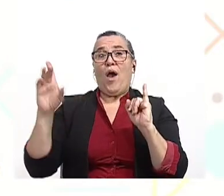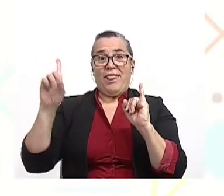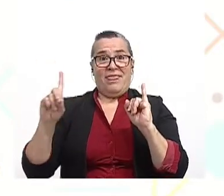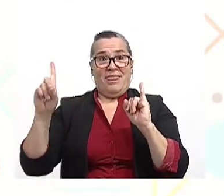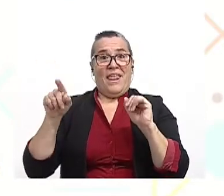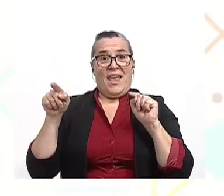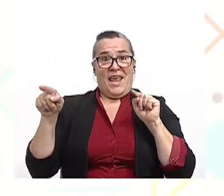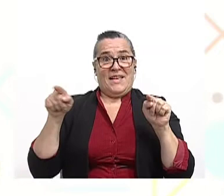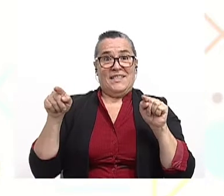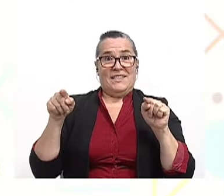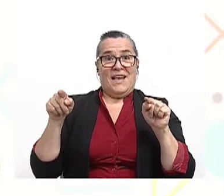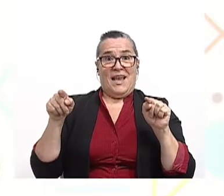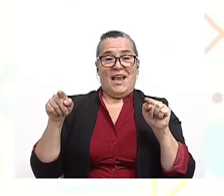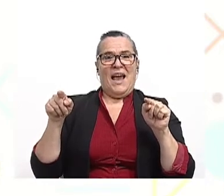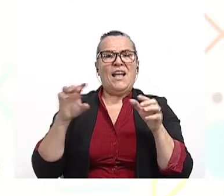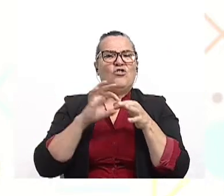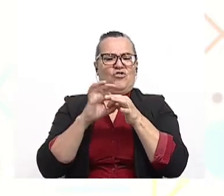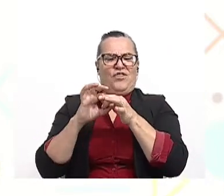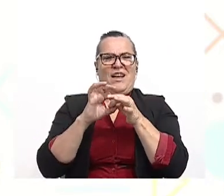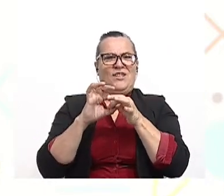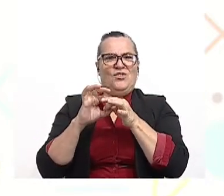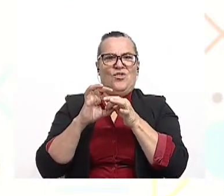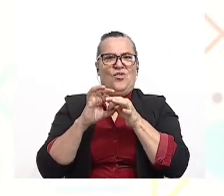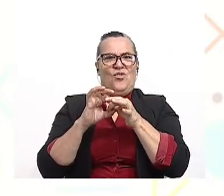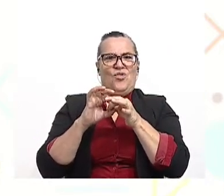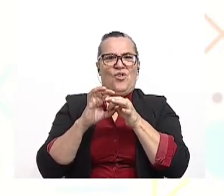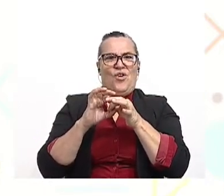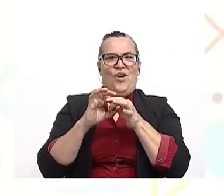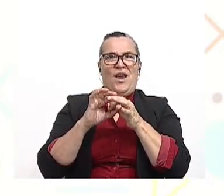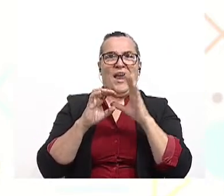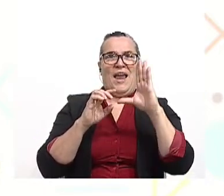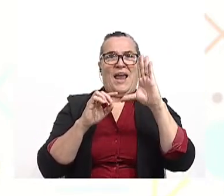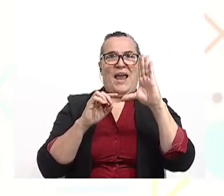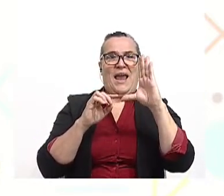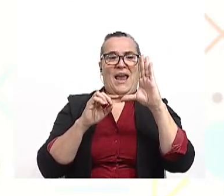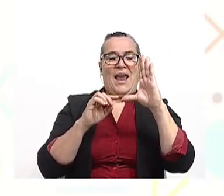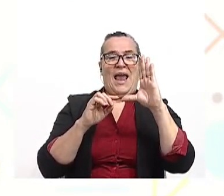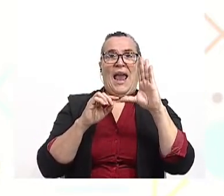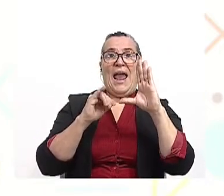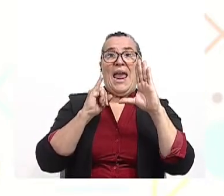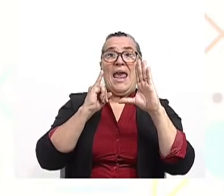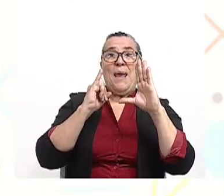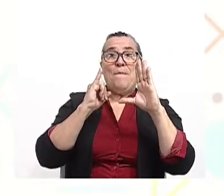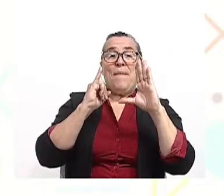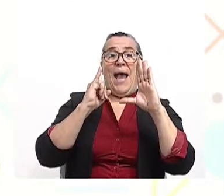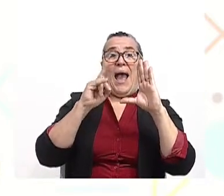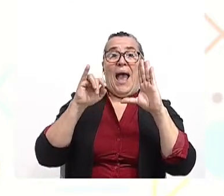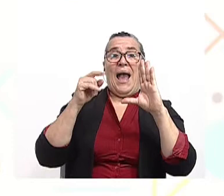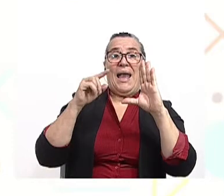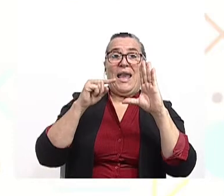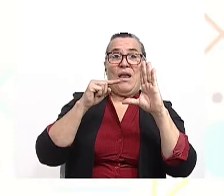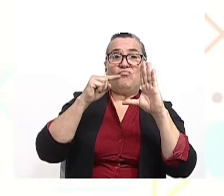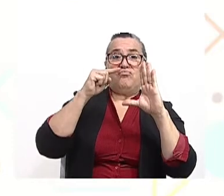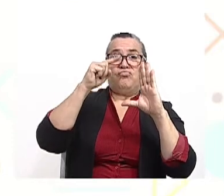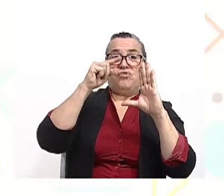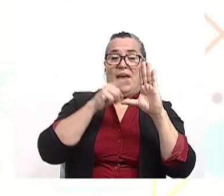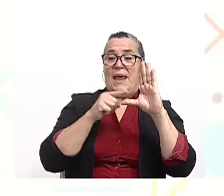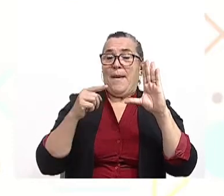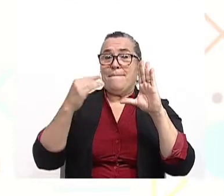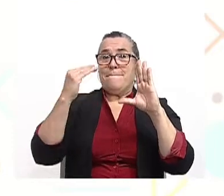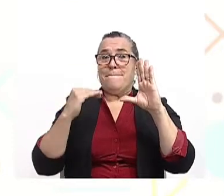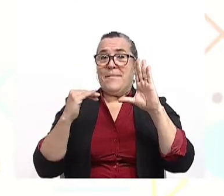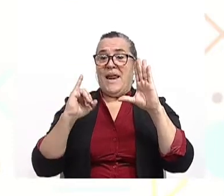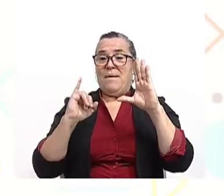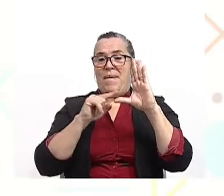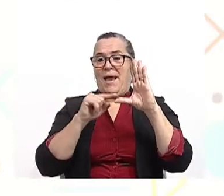este caso hacíamos las relaciones entre las imágenes. Las imágenes van aumentando conforme las preimágenes